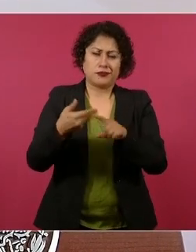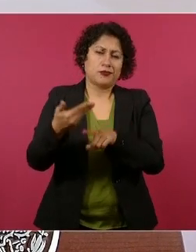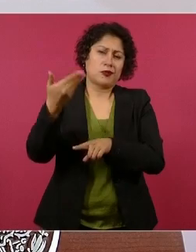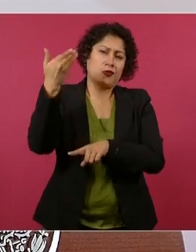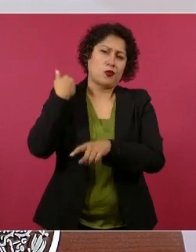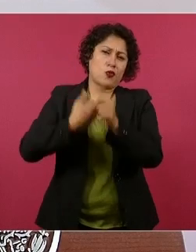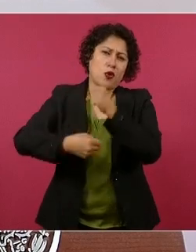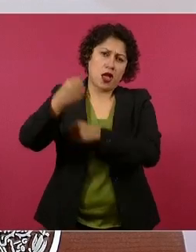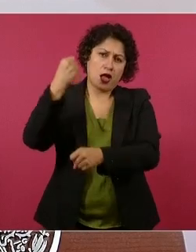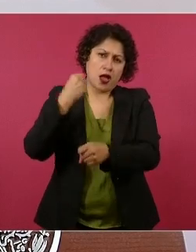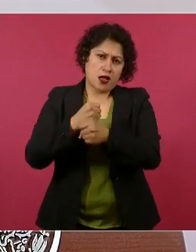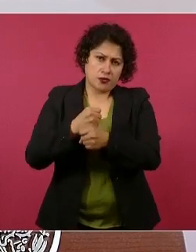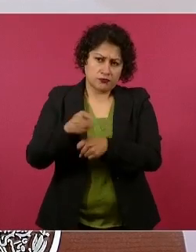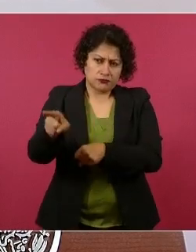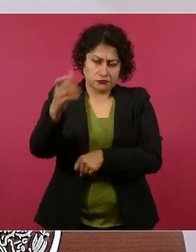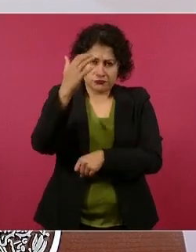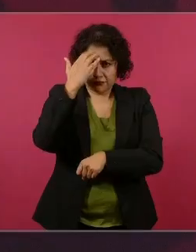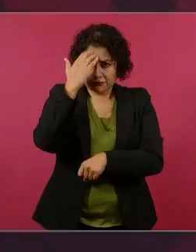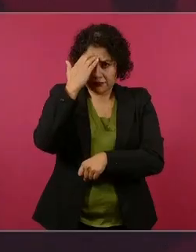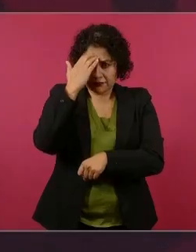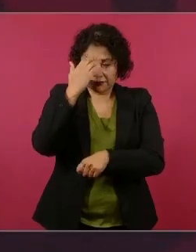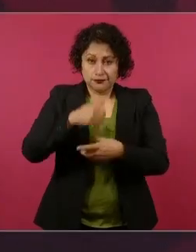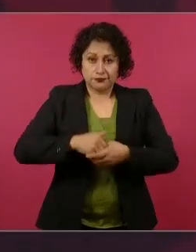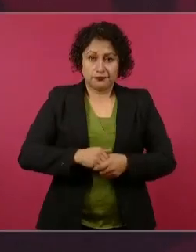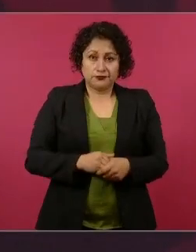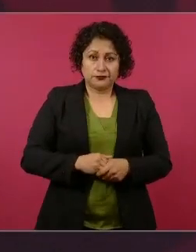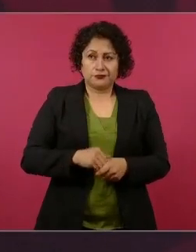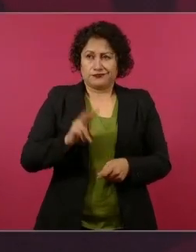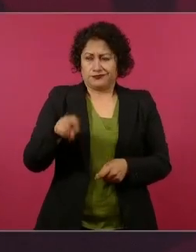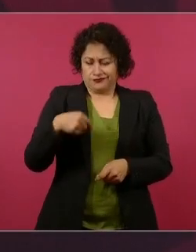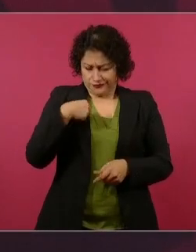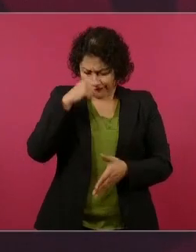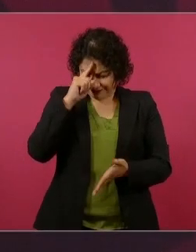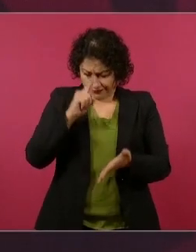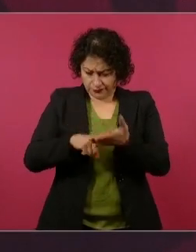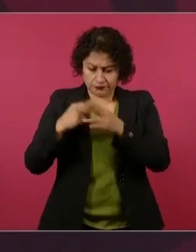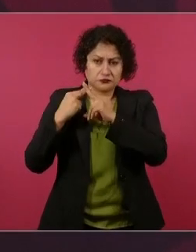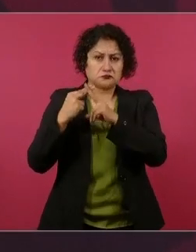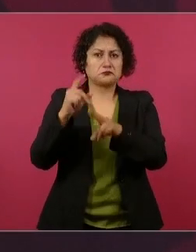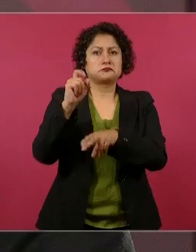conocemos, creo que más de 20 años.